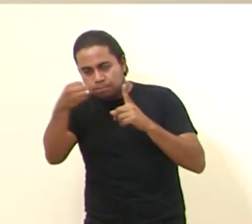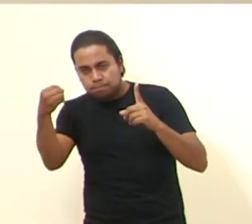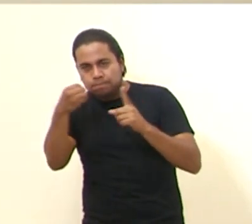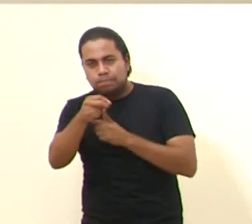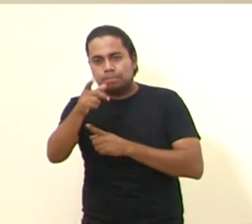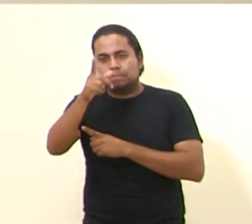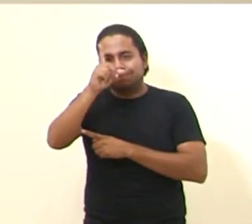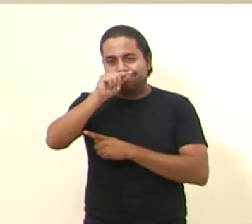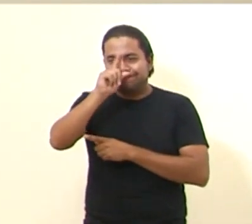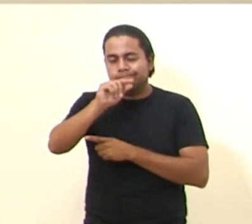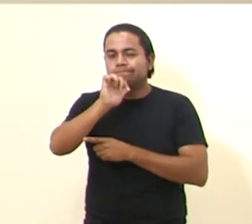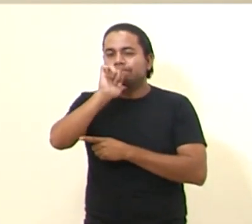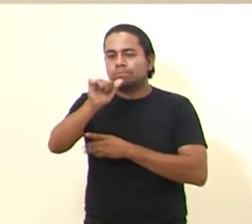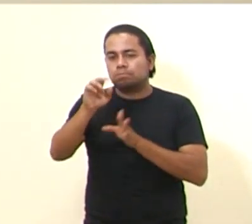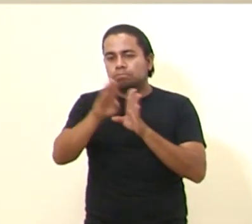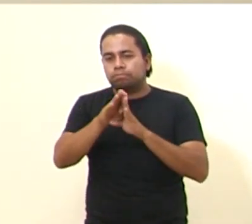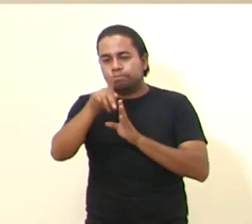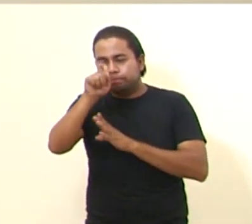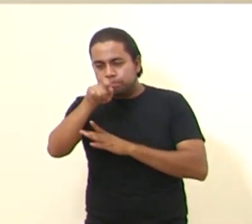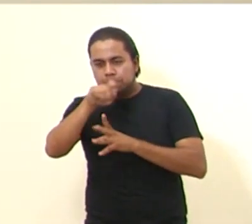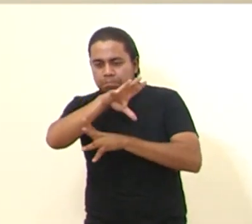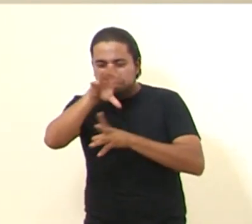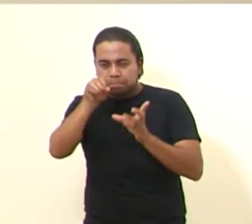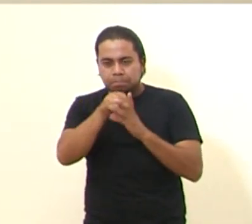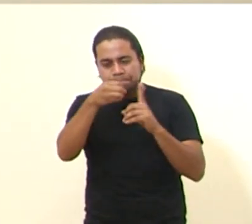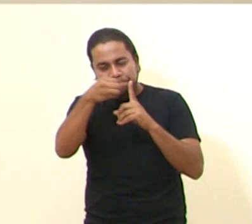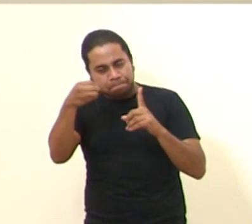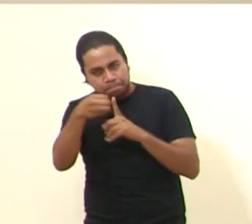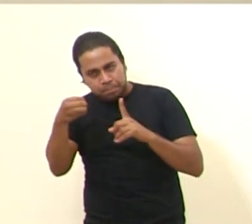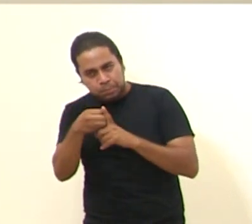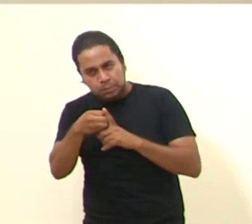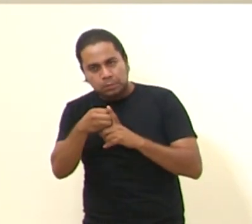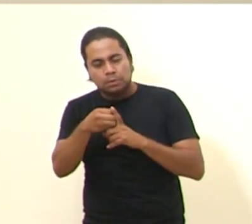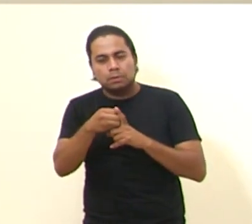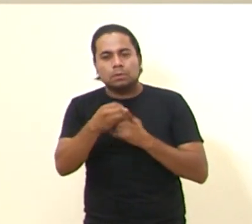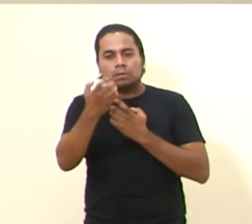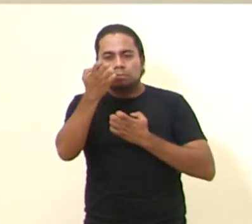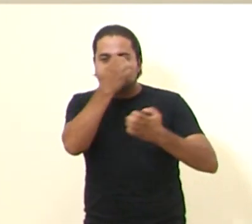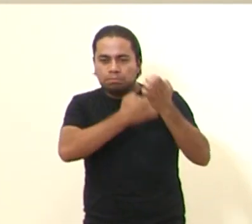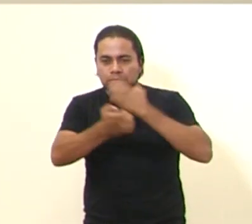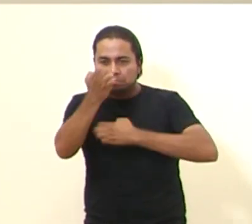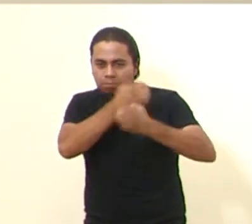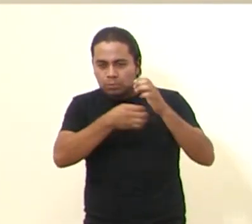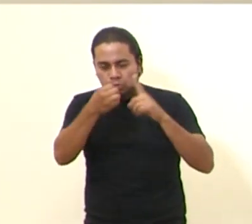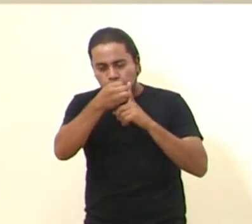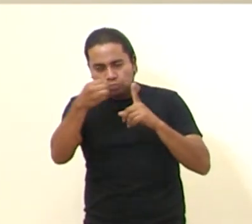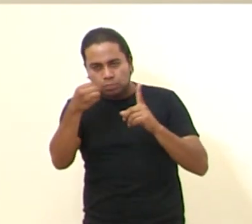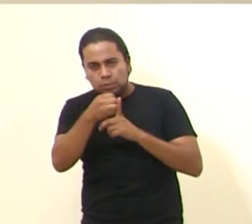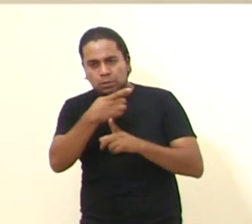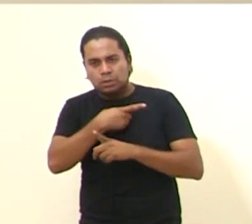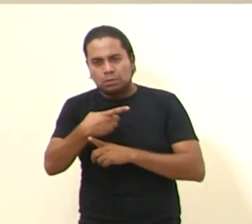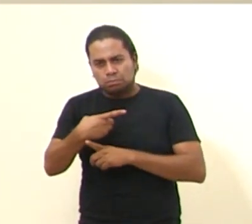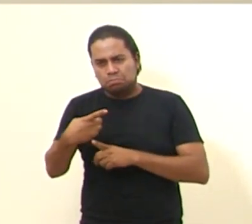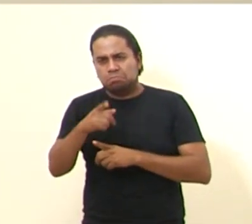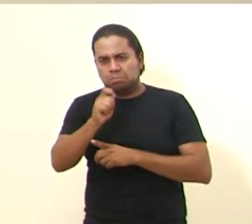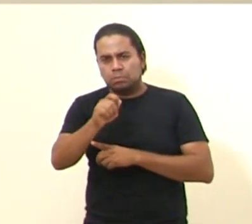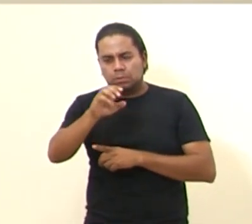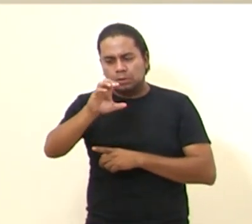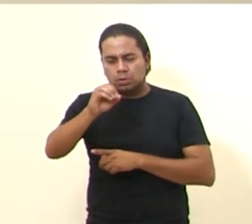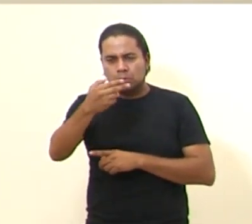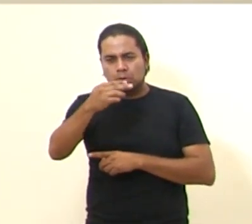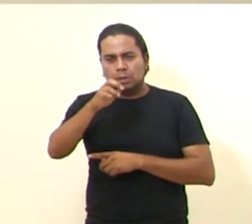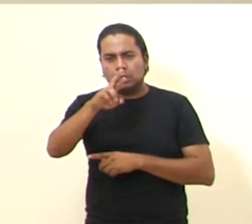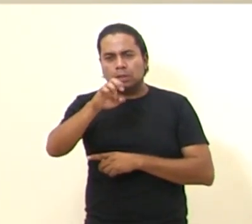la ortografía. Una vez que ya lo redacté, reviso ortografía y reviso coherencia. ¿Pero qué es la coherencia?